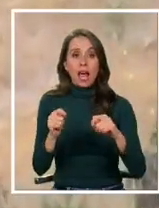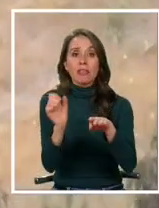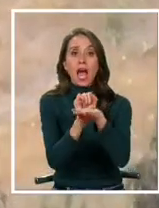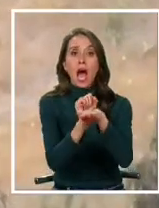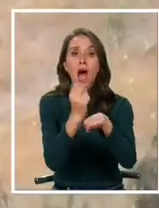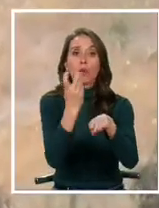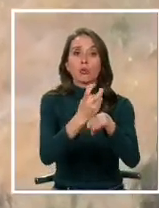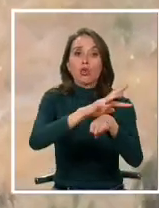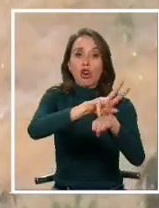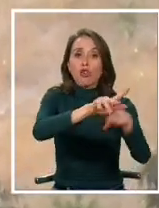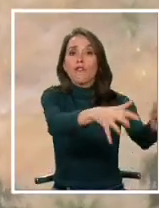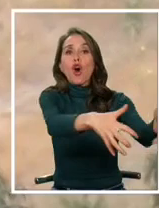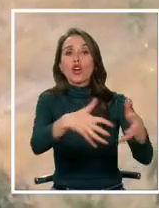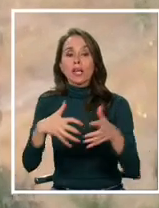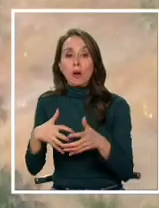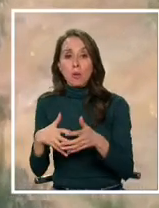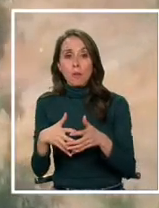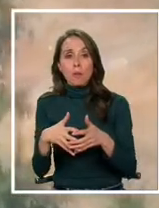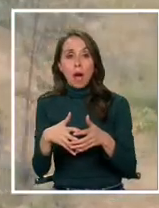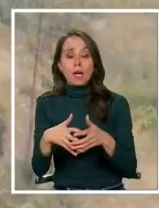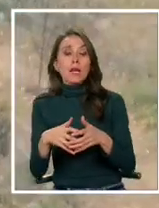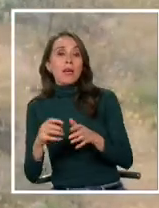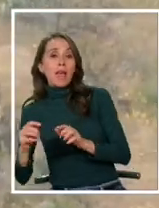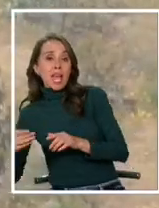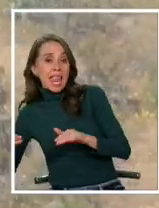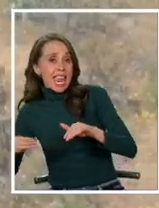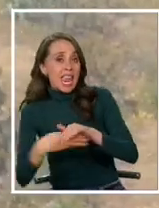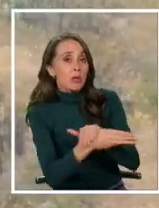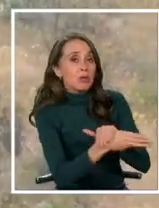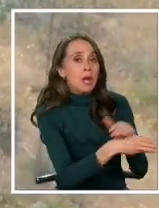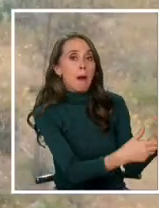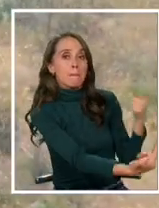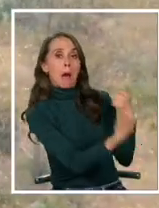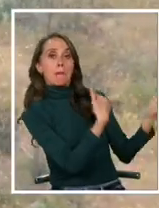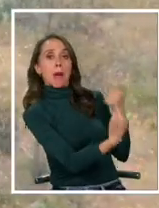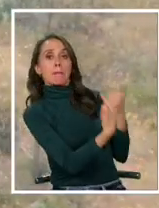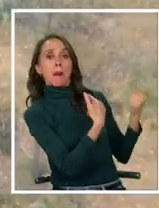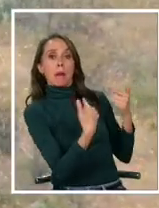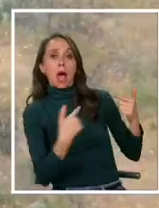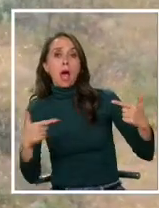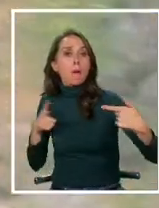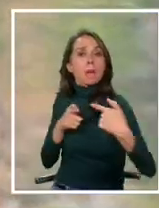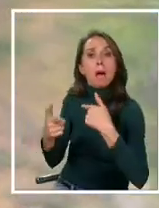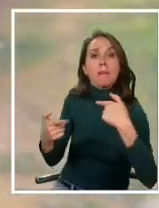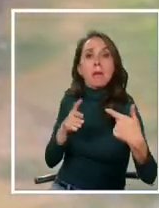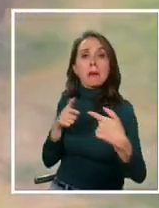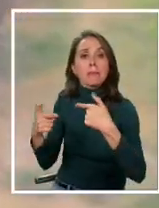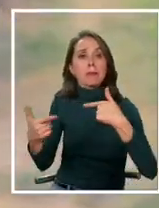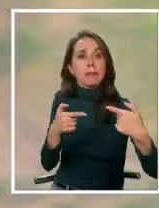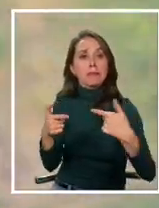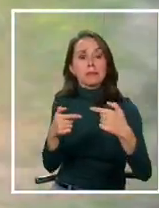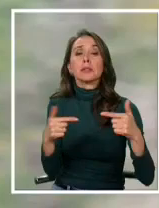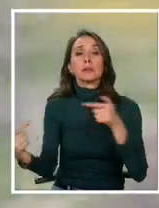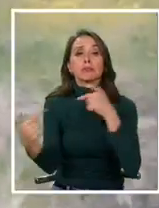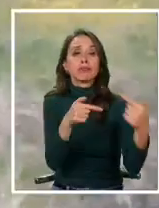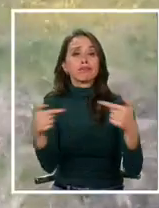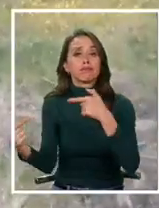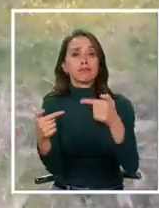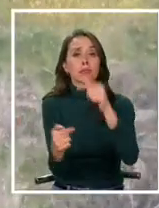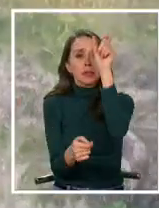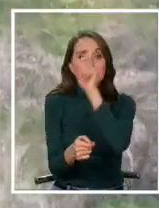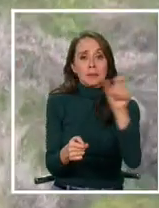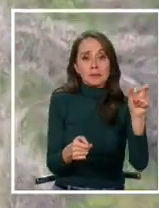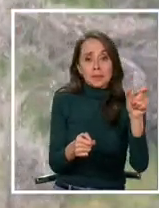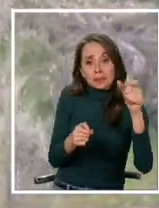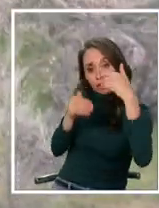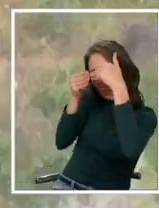auto robado momento en que fueron recibidos a disparos generándose fuego cruzado una balacera entre los sujetos